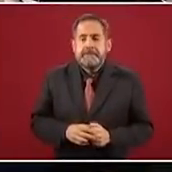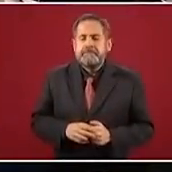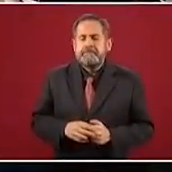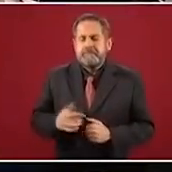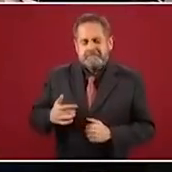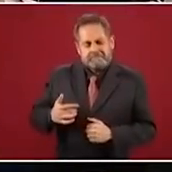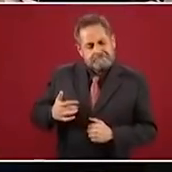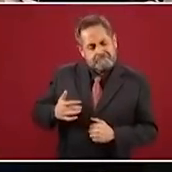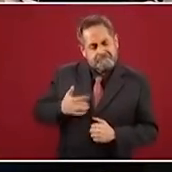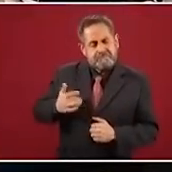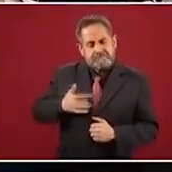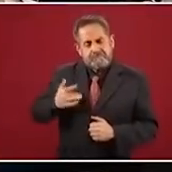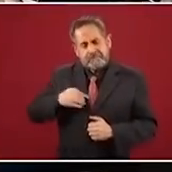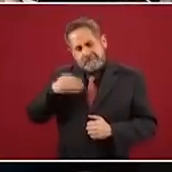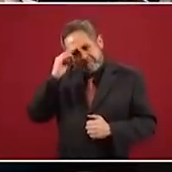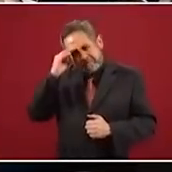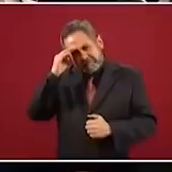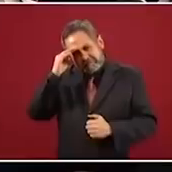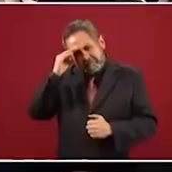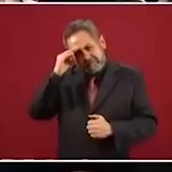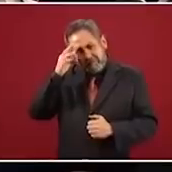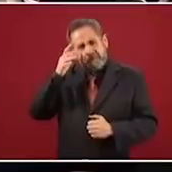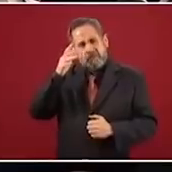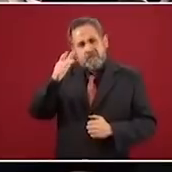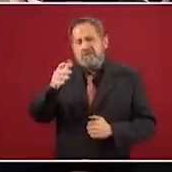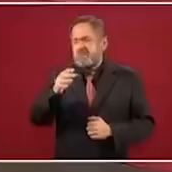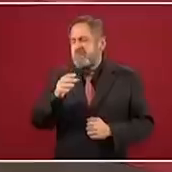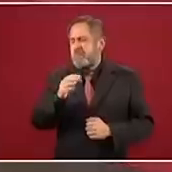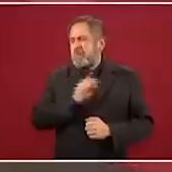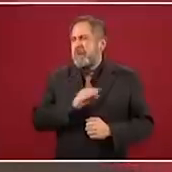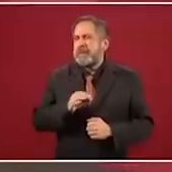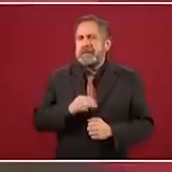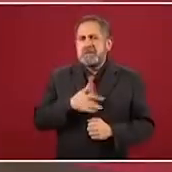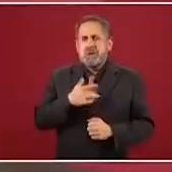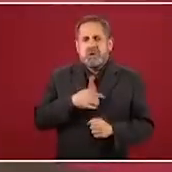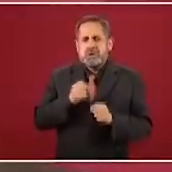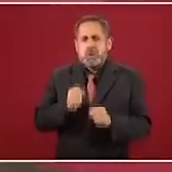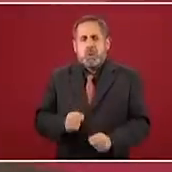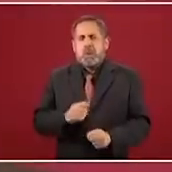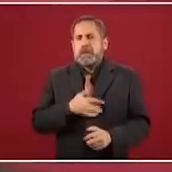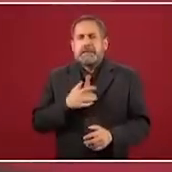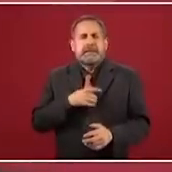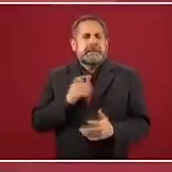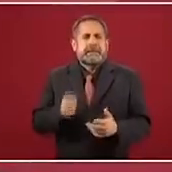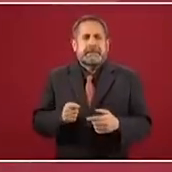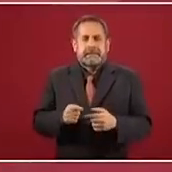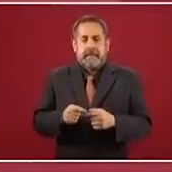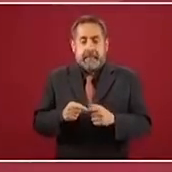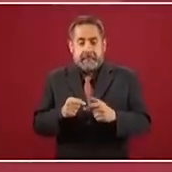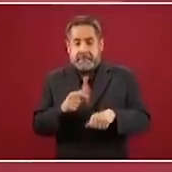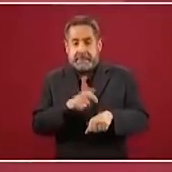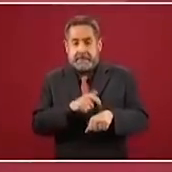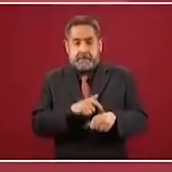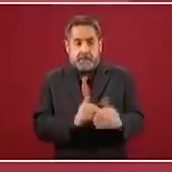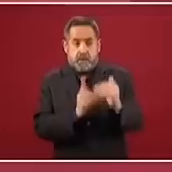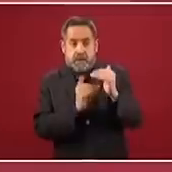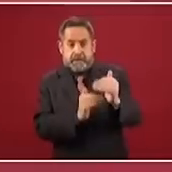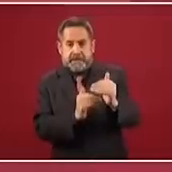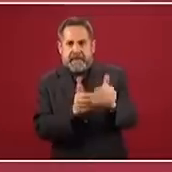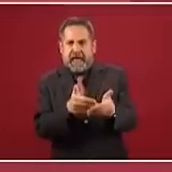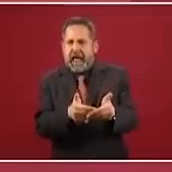dudo que antes de que termine el plazo, creo que es